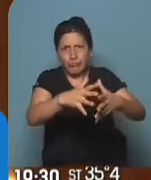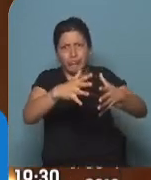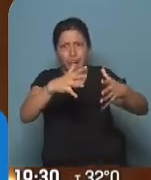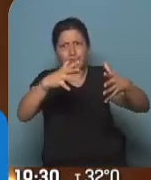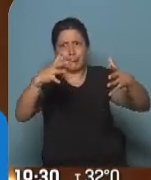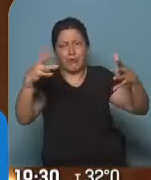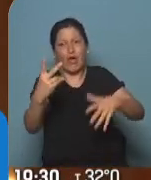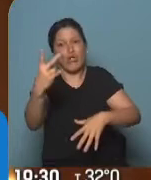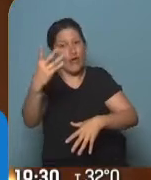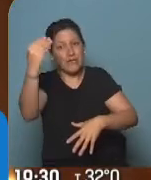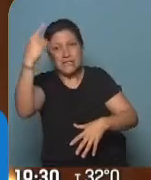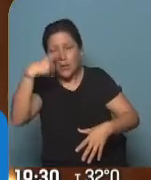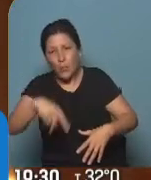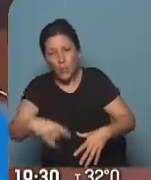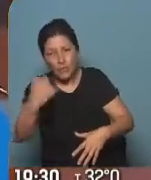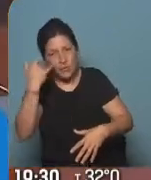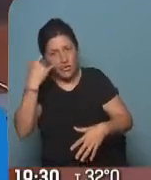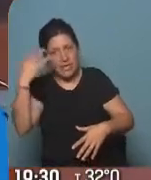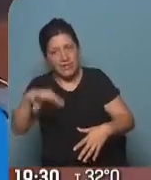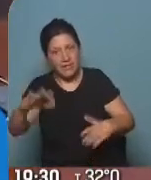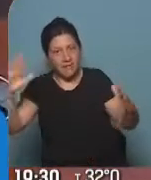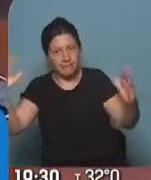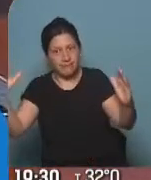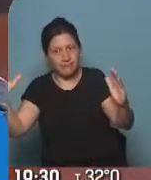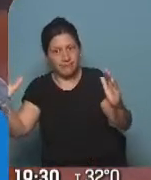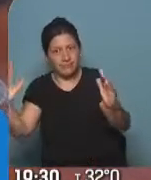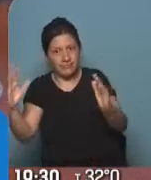últimas 2 veces ya tuvo que empezar a contraer, digamos,